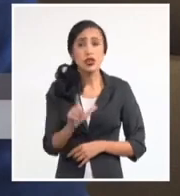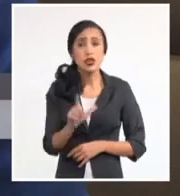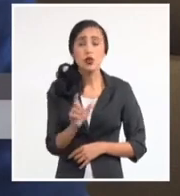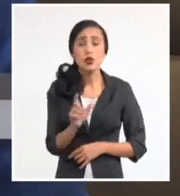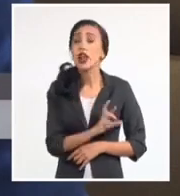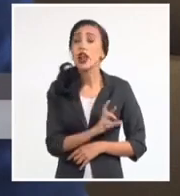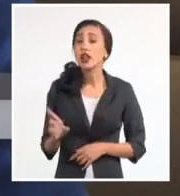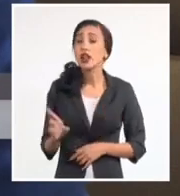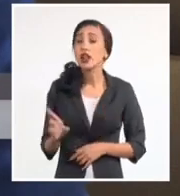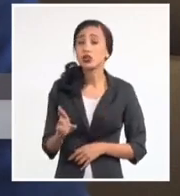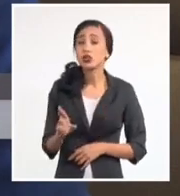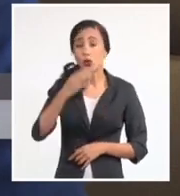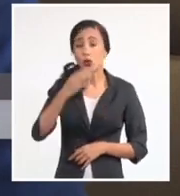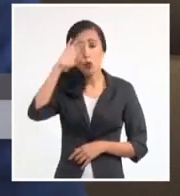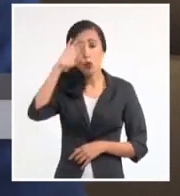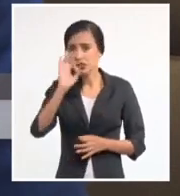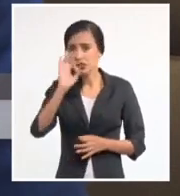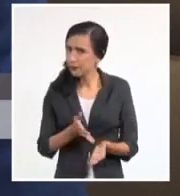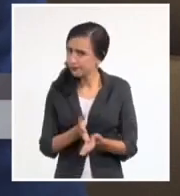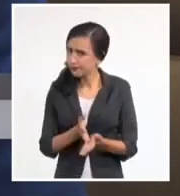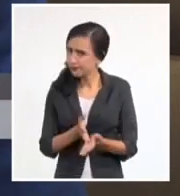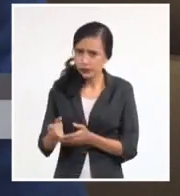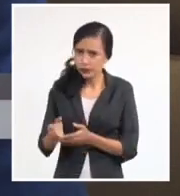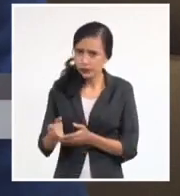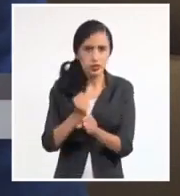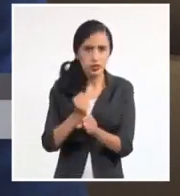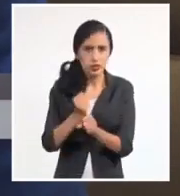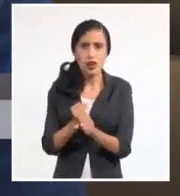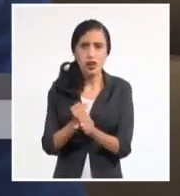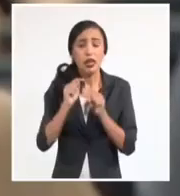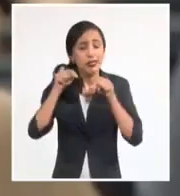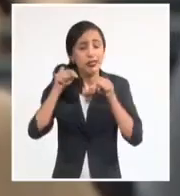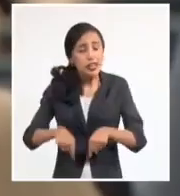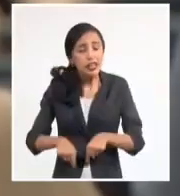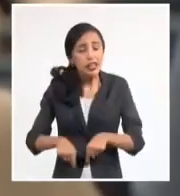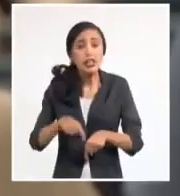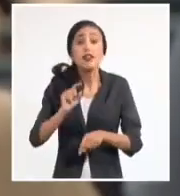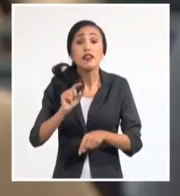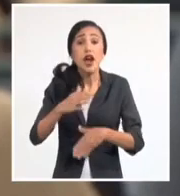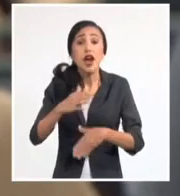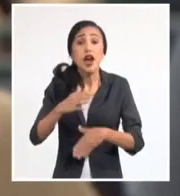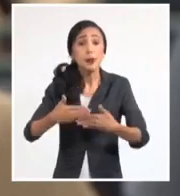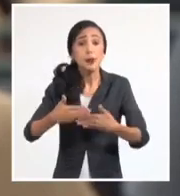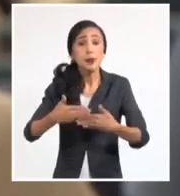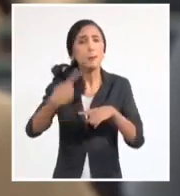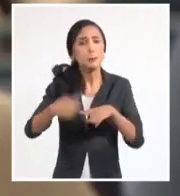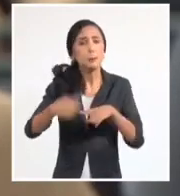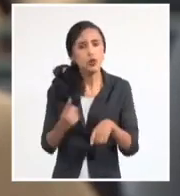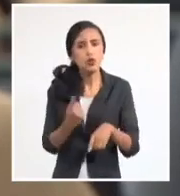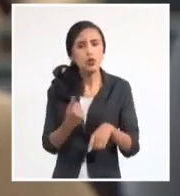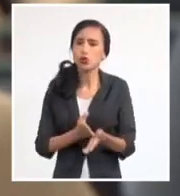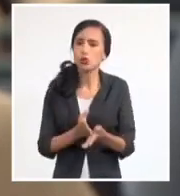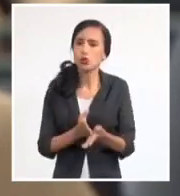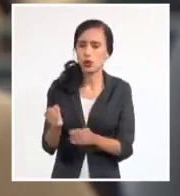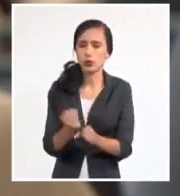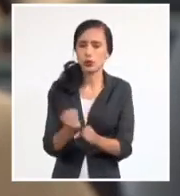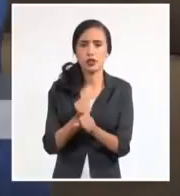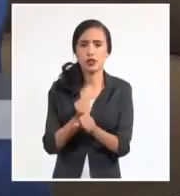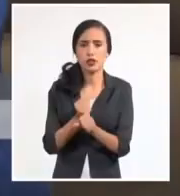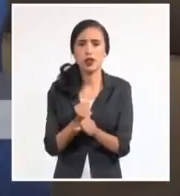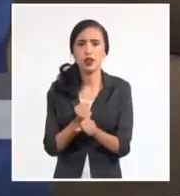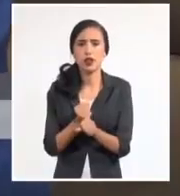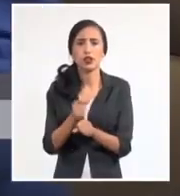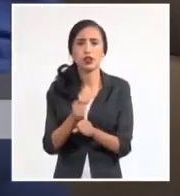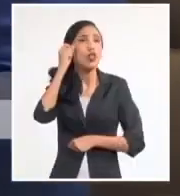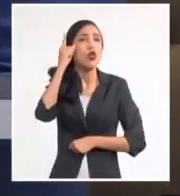cubana siguió en pie, está aquí y frente a estos desafíos también seguirá. Hay que hacer ideología, no en abstracto, y todo